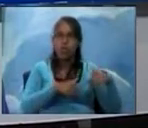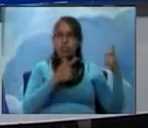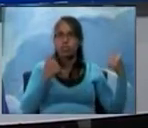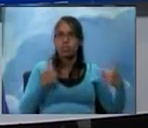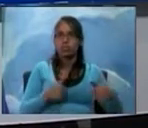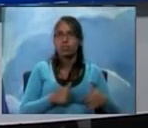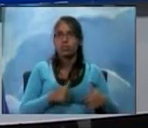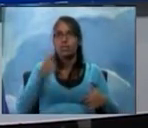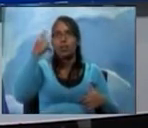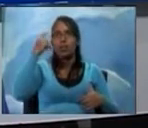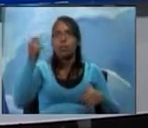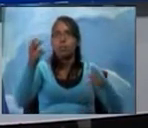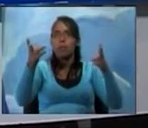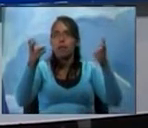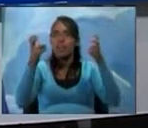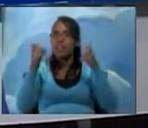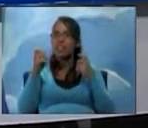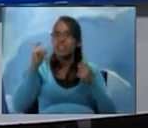Yo abro mi corazón.